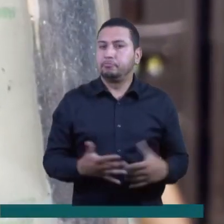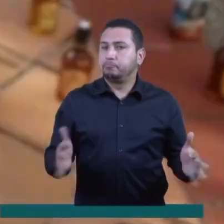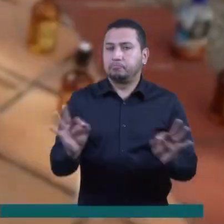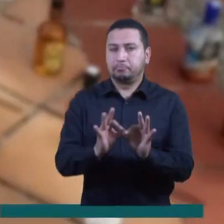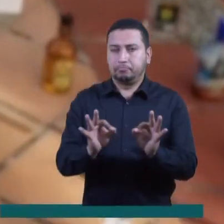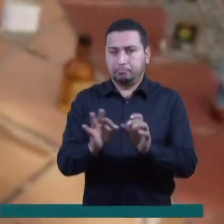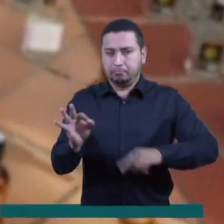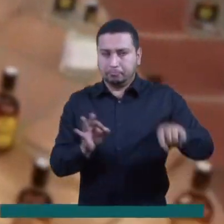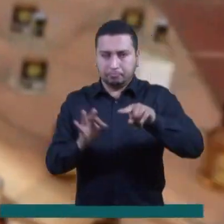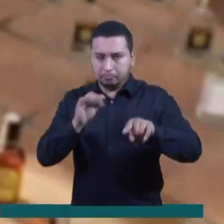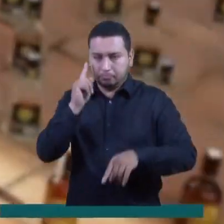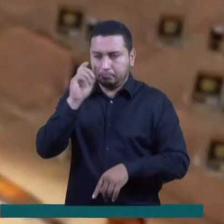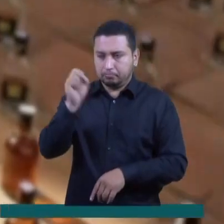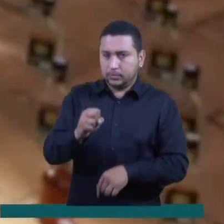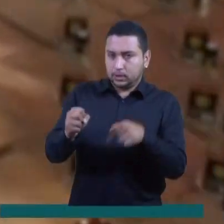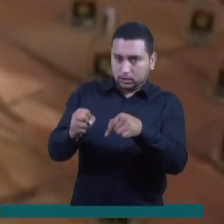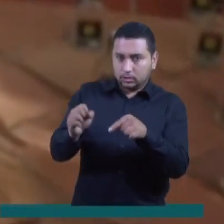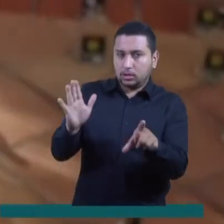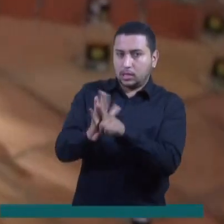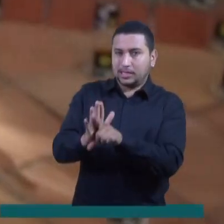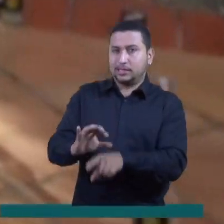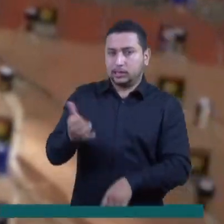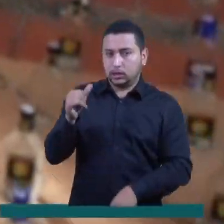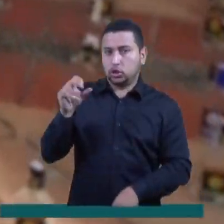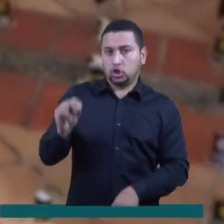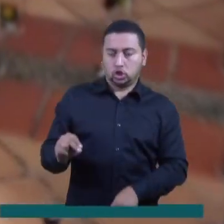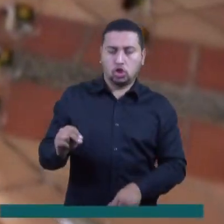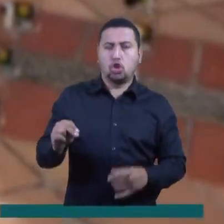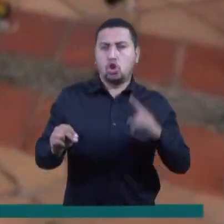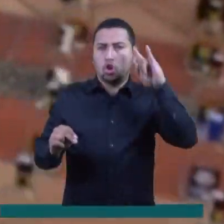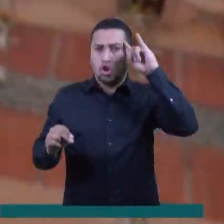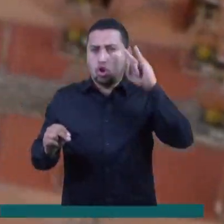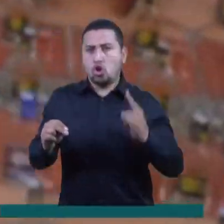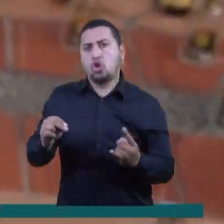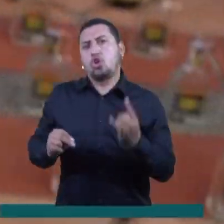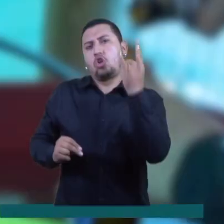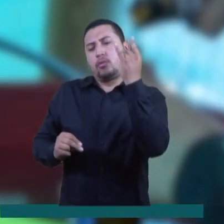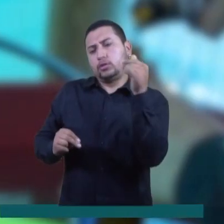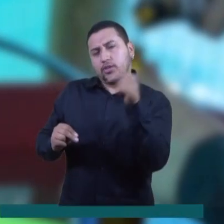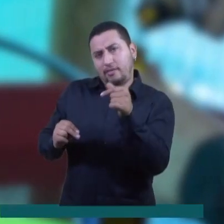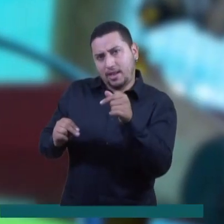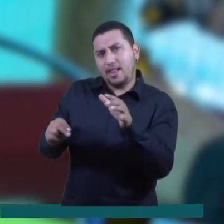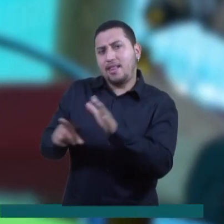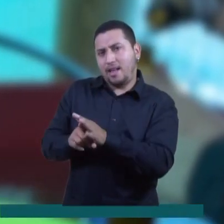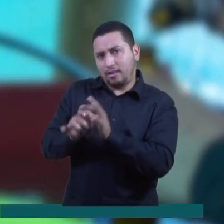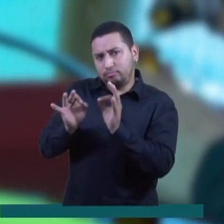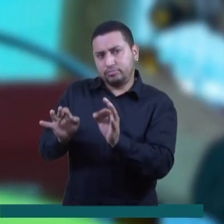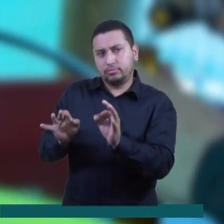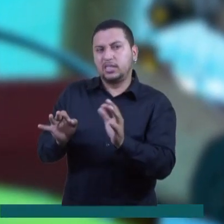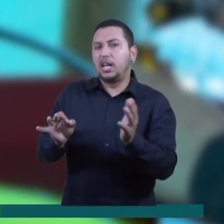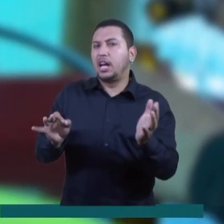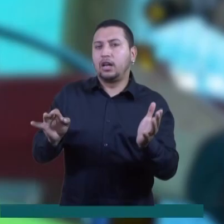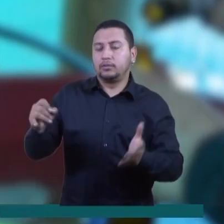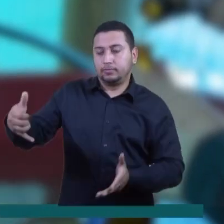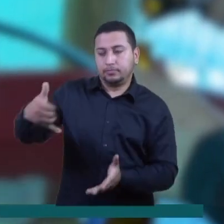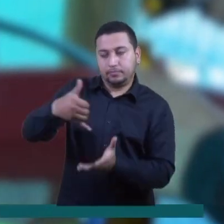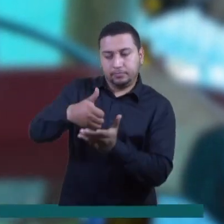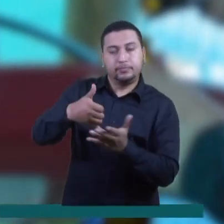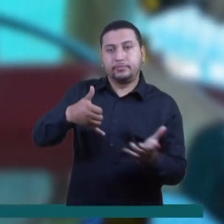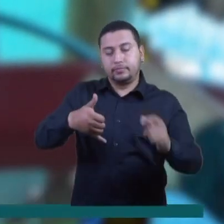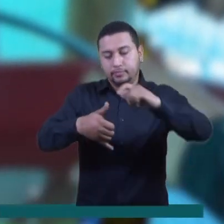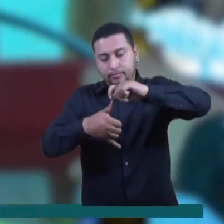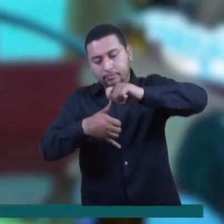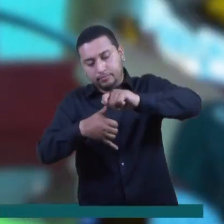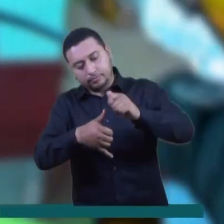se puede verificar si el licor que usted va a consumir no es adulterado o ilegal si pago o no los tributos para